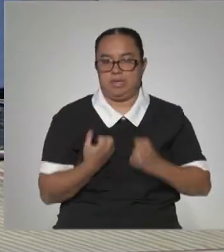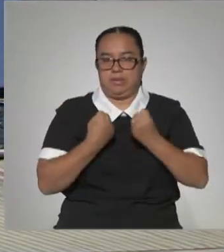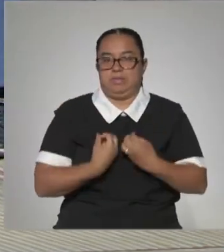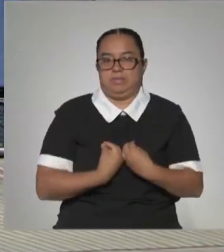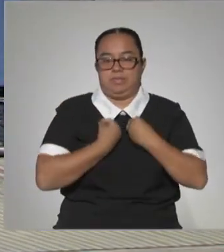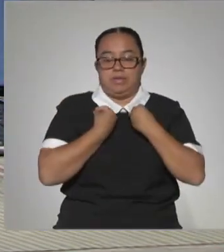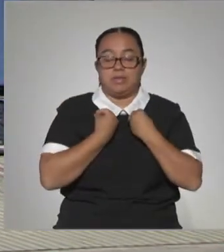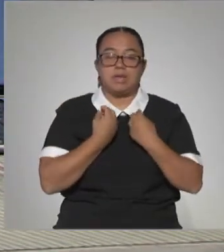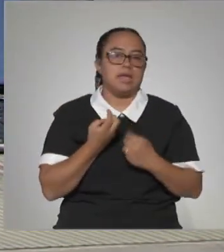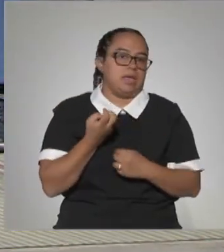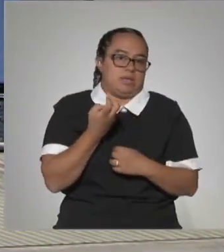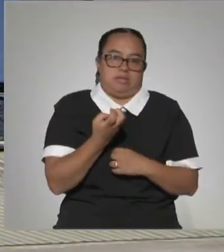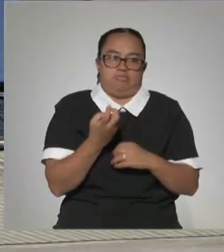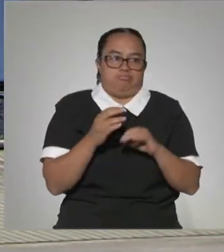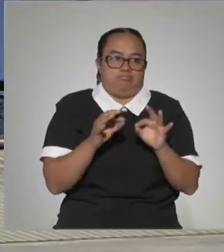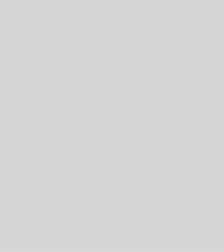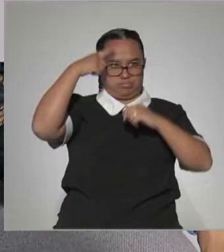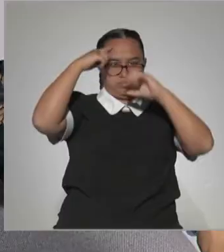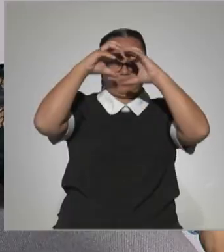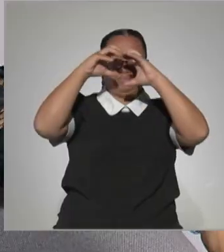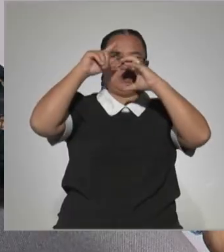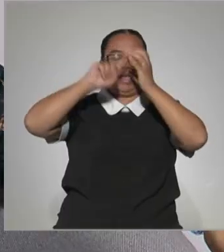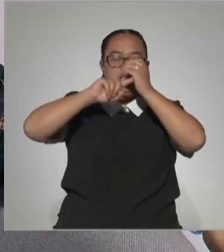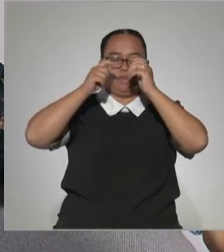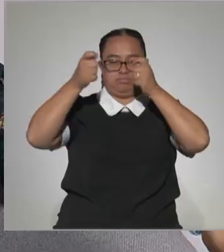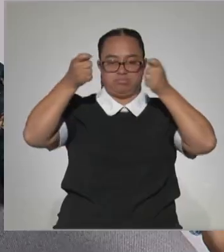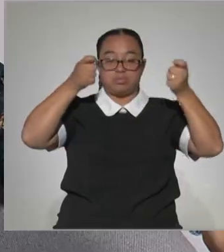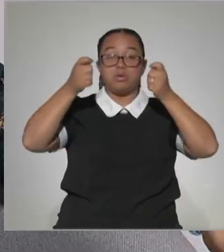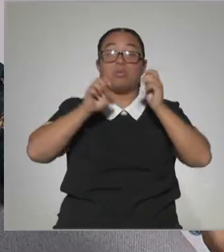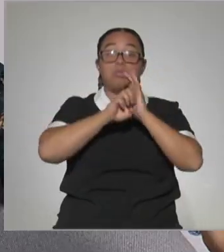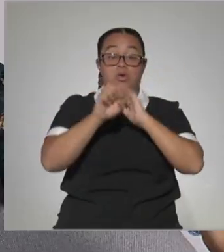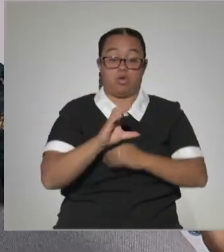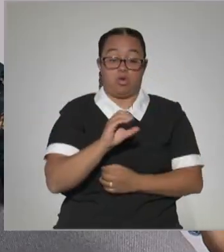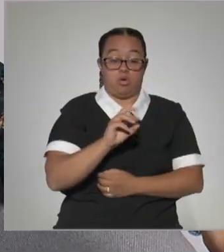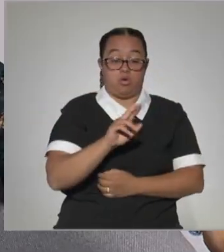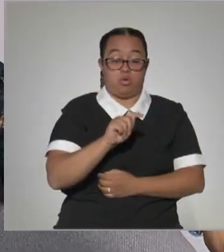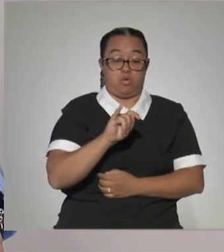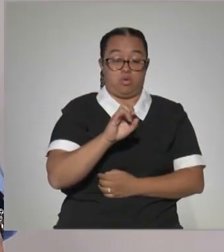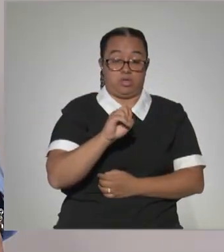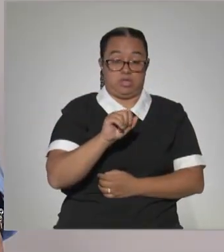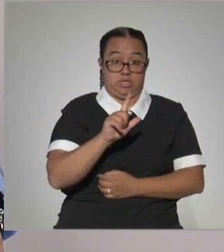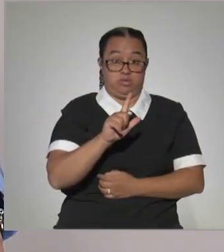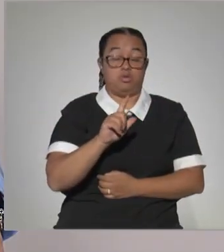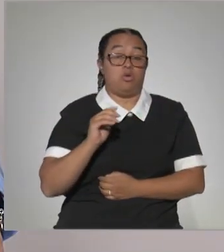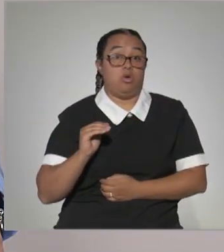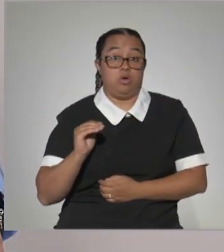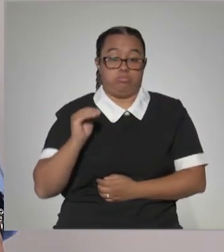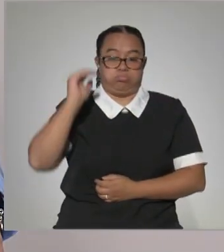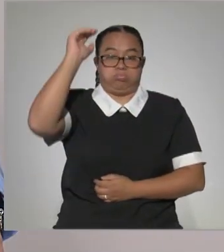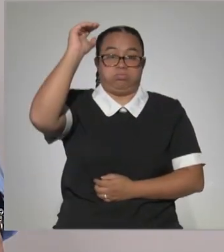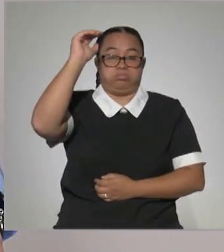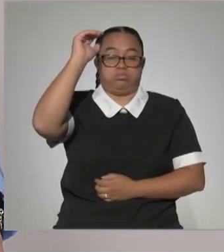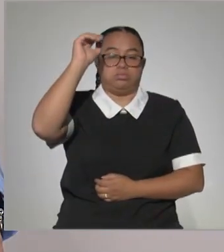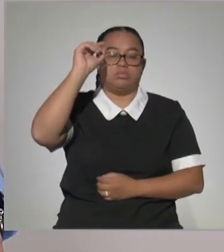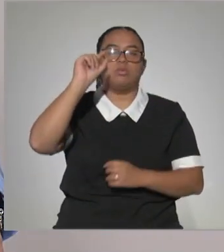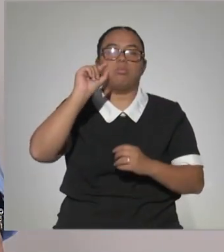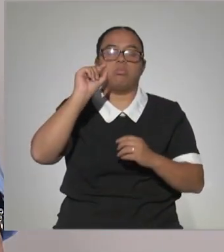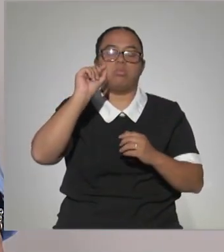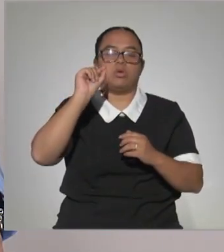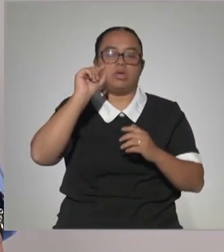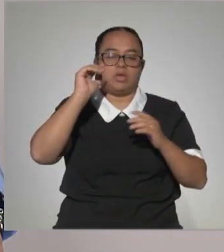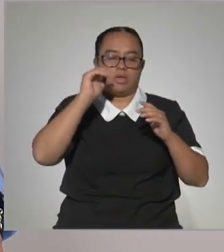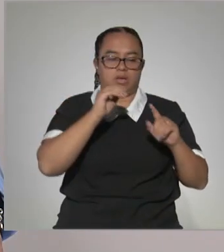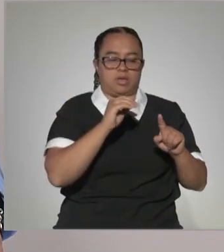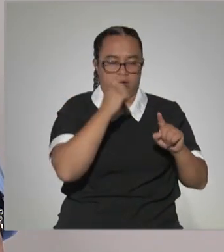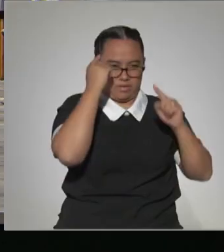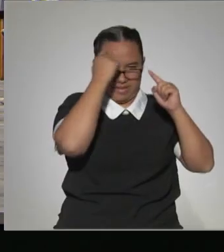que es necesaria en todas esas emociones. Cuando hay un pico de cortisol, se baja o, sí, llamémoslo así, baja la función de